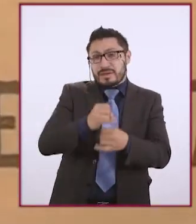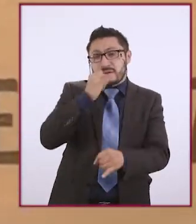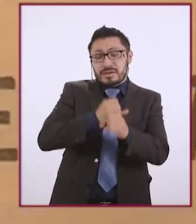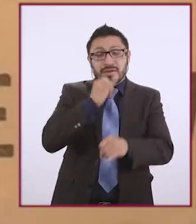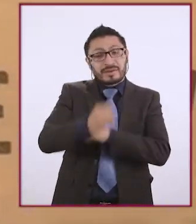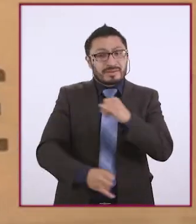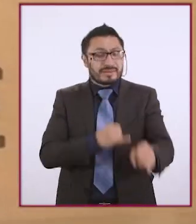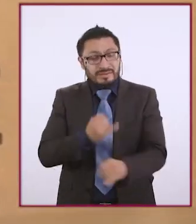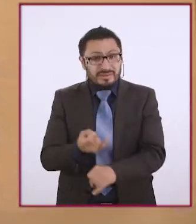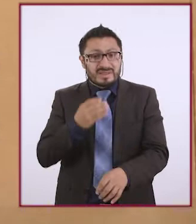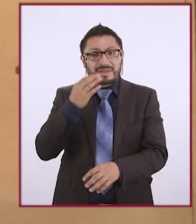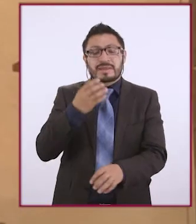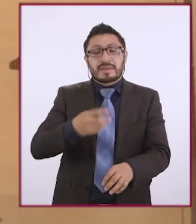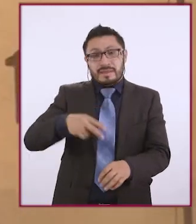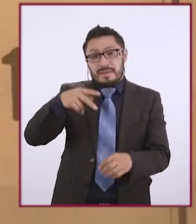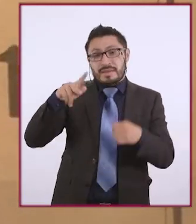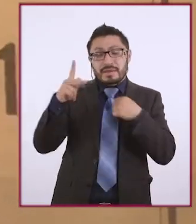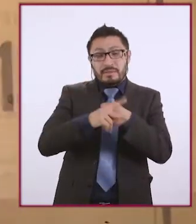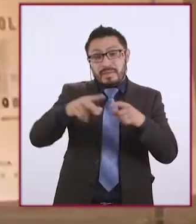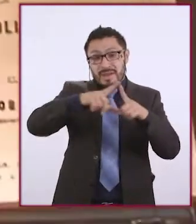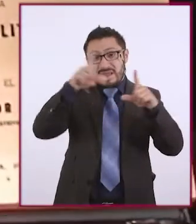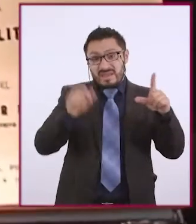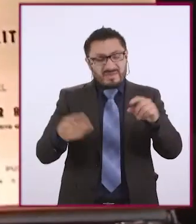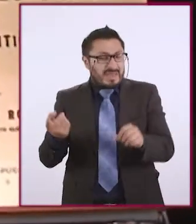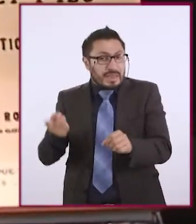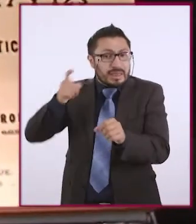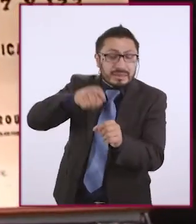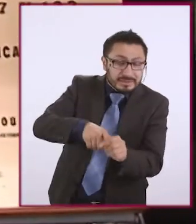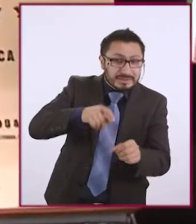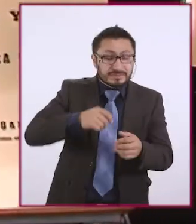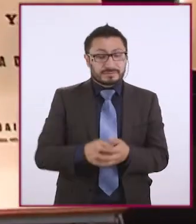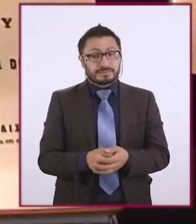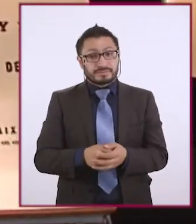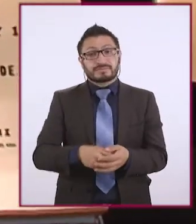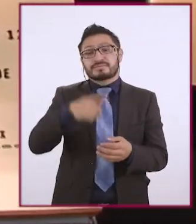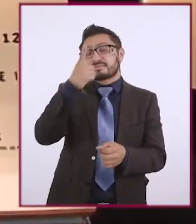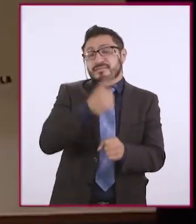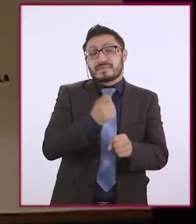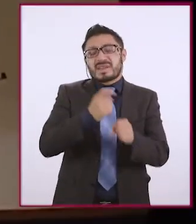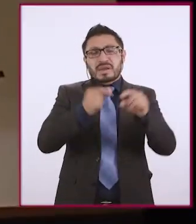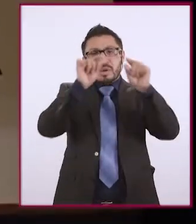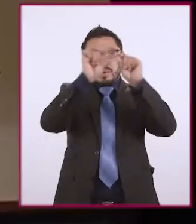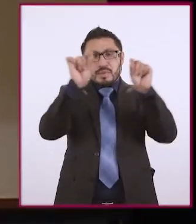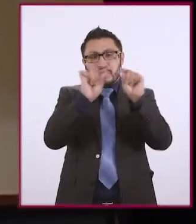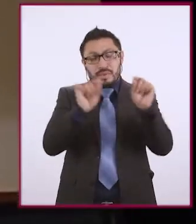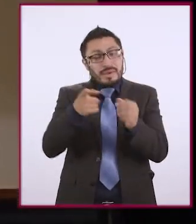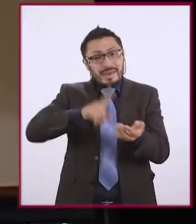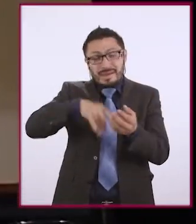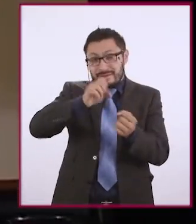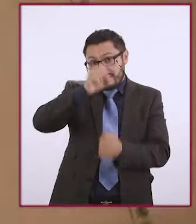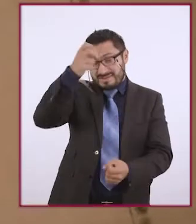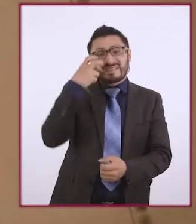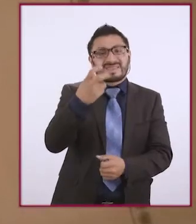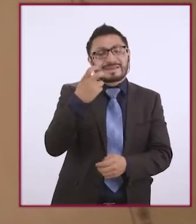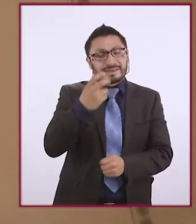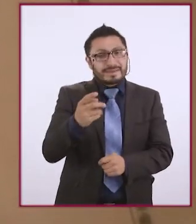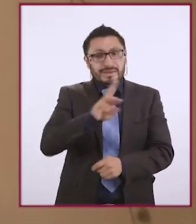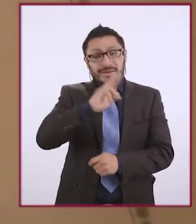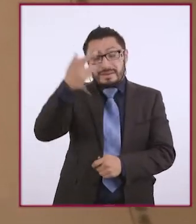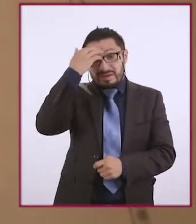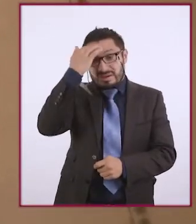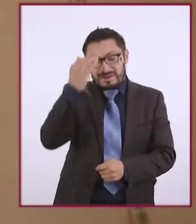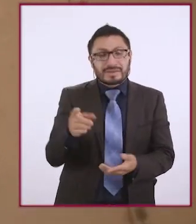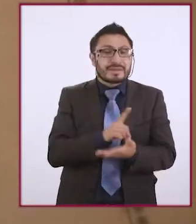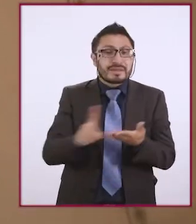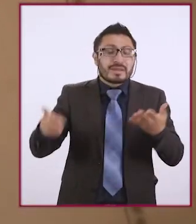Estado mexicano sea parte. Estas son las primeras líneas de nuestra Constitución. En ellas se reconocen los